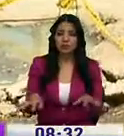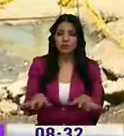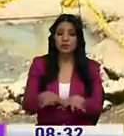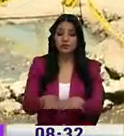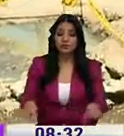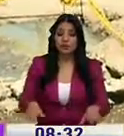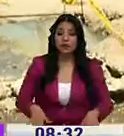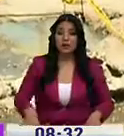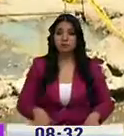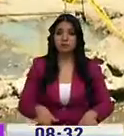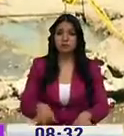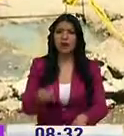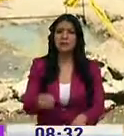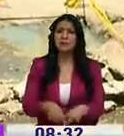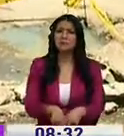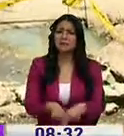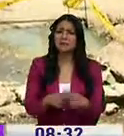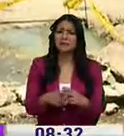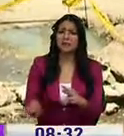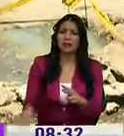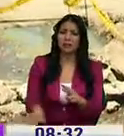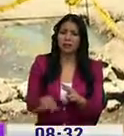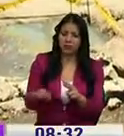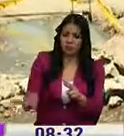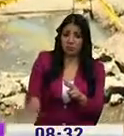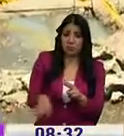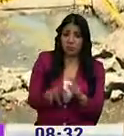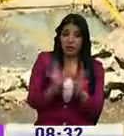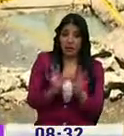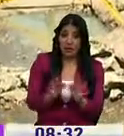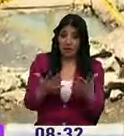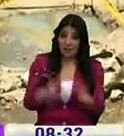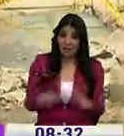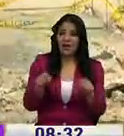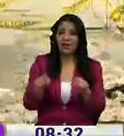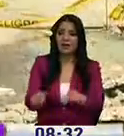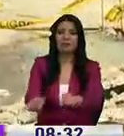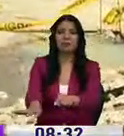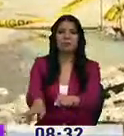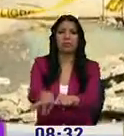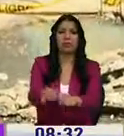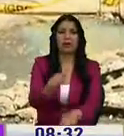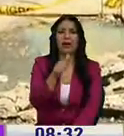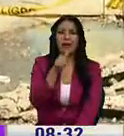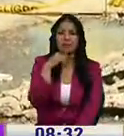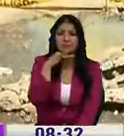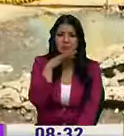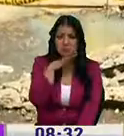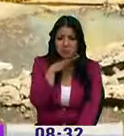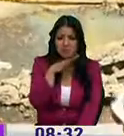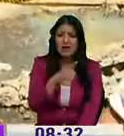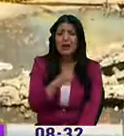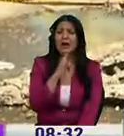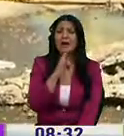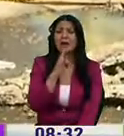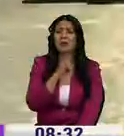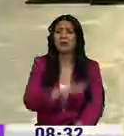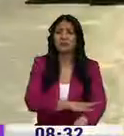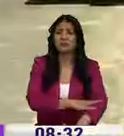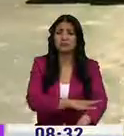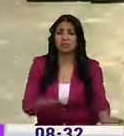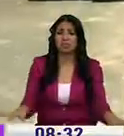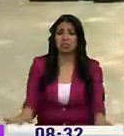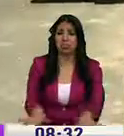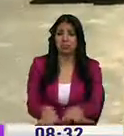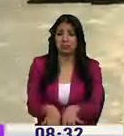calzada, ahí comenzó a salir el agua. Le arreglaron eso y comenzó acá. Es aguas hervidas, aguas fétidas.